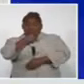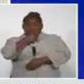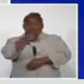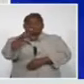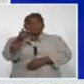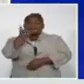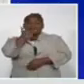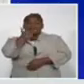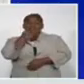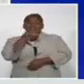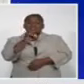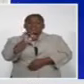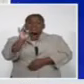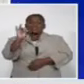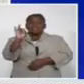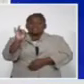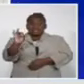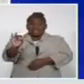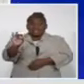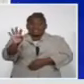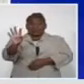de